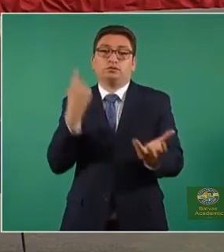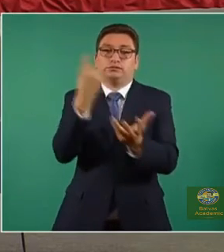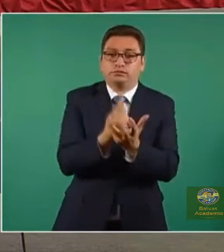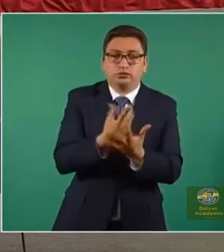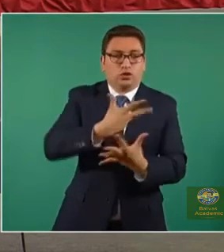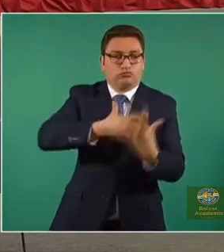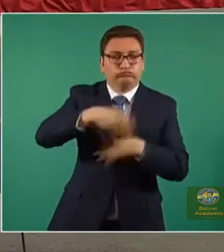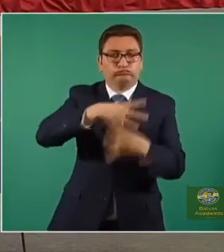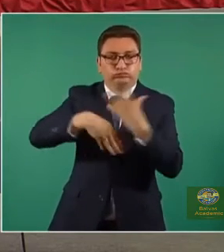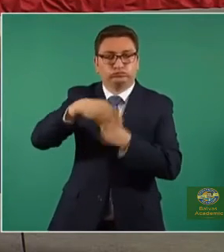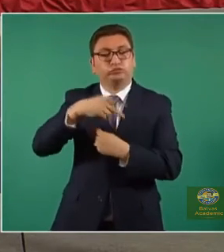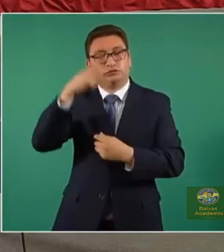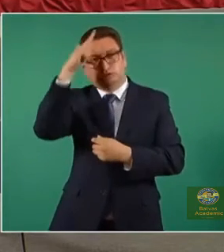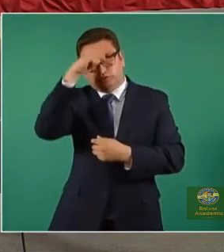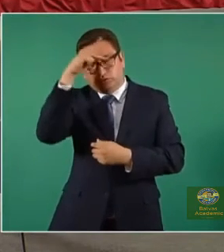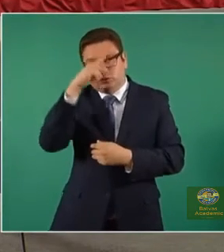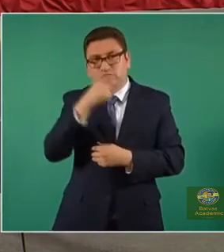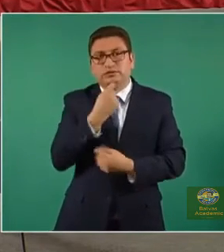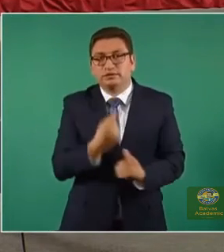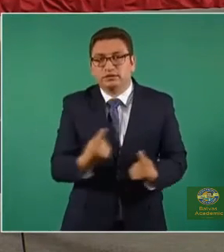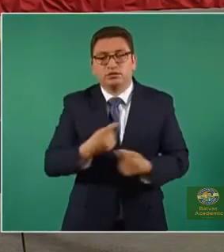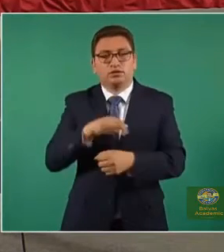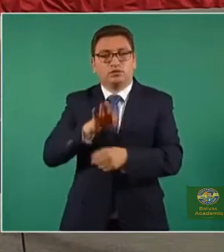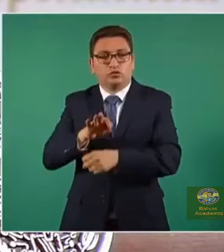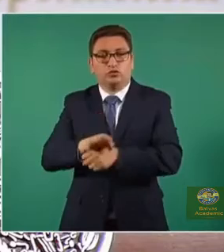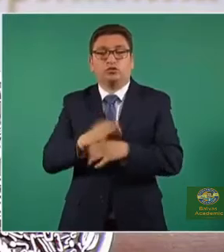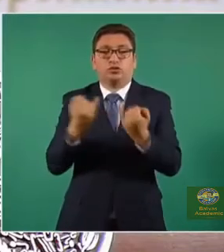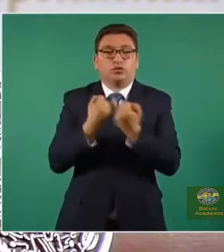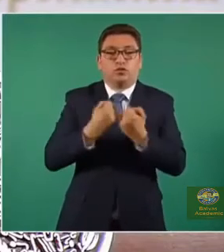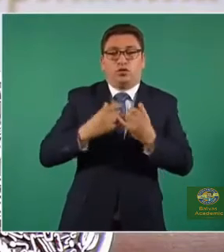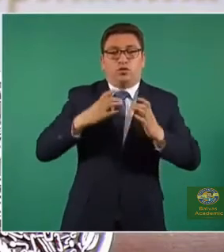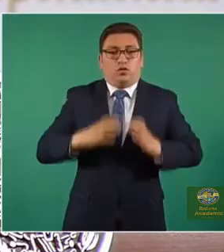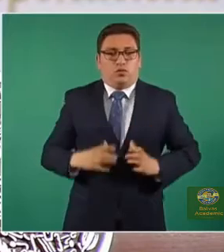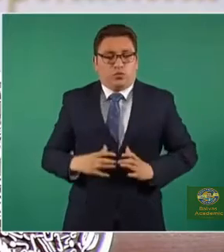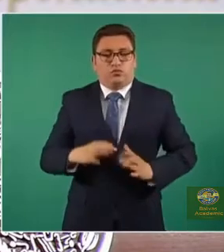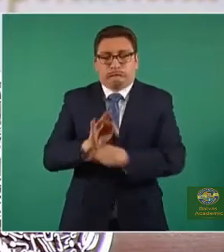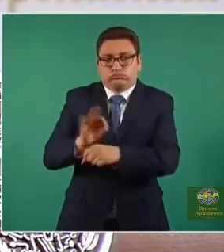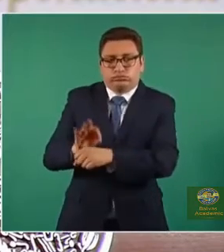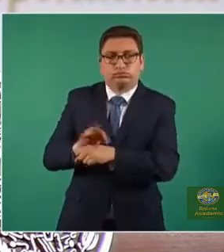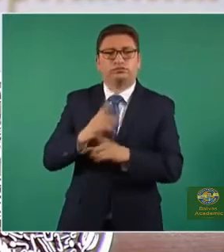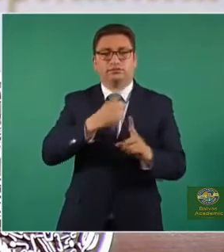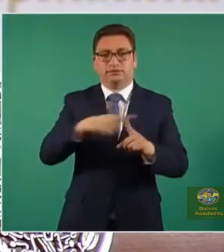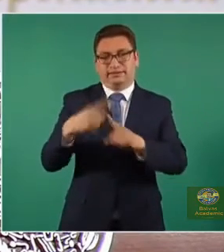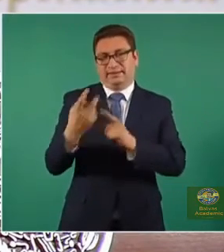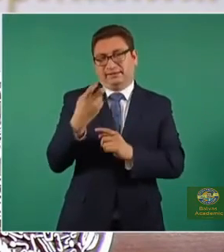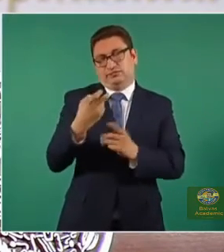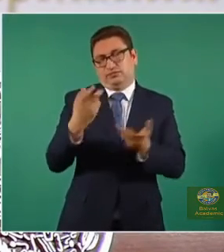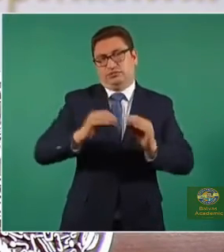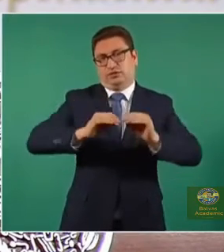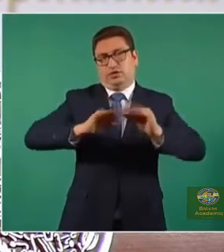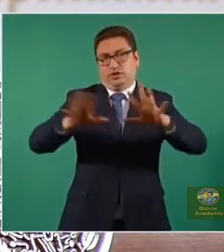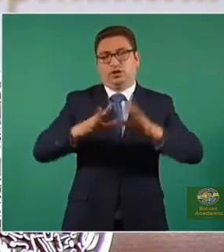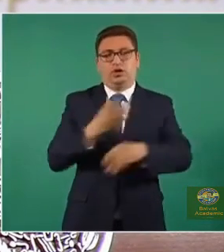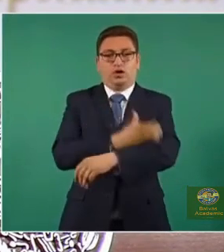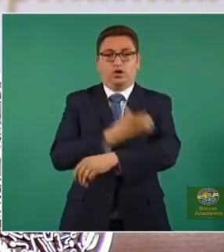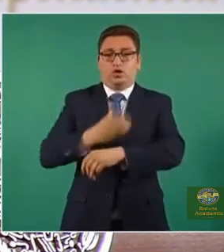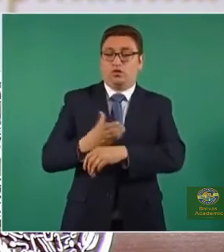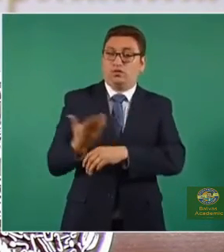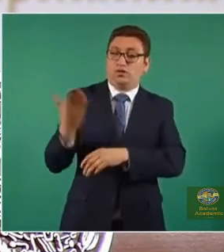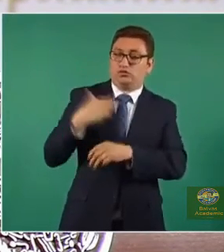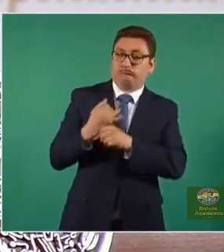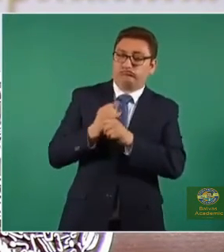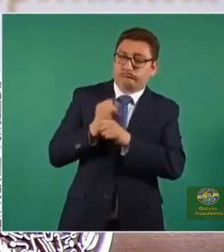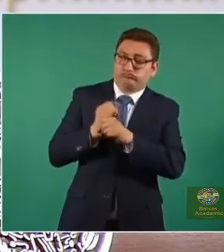de cuestión psicológica, de la misma cuestión física. ¿Y quién más que precisamente compañeros que han hecho estudios